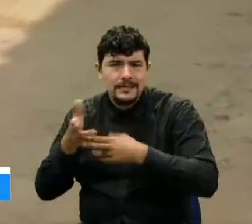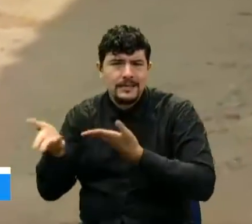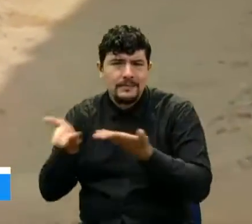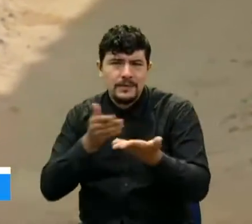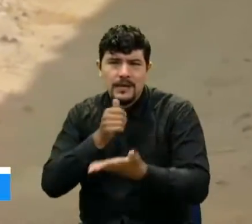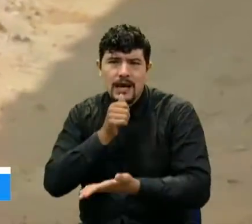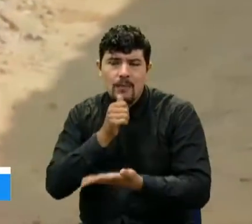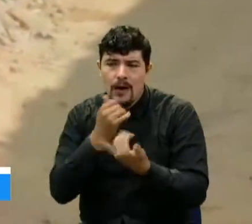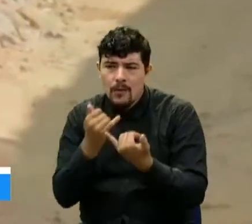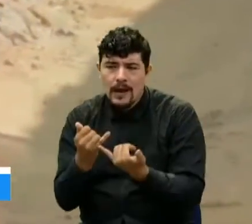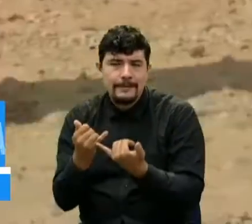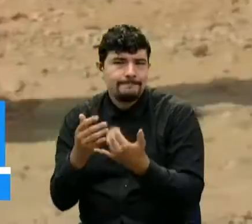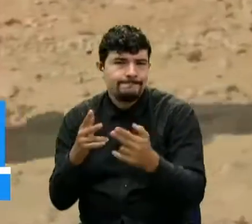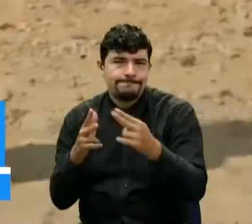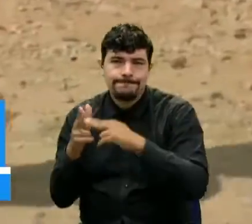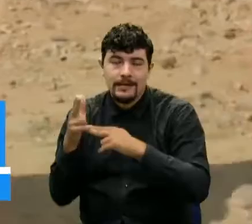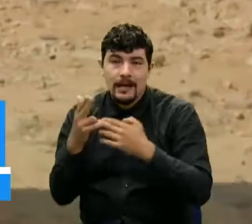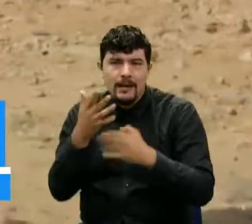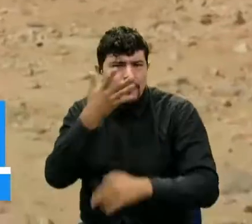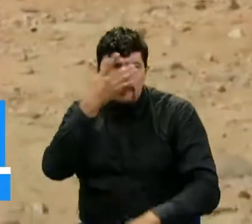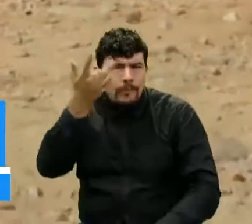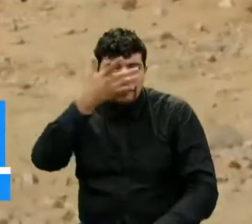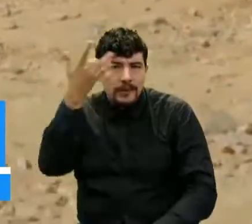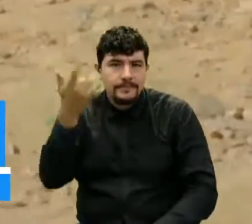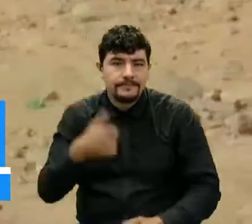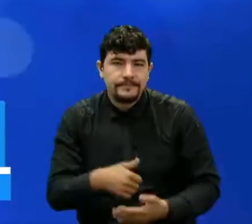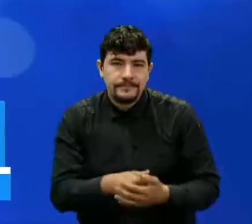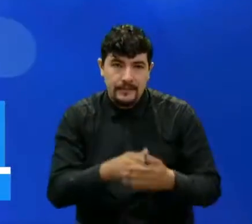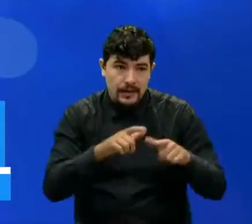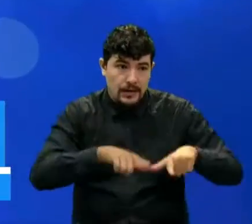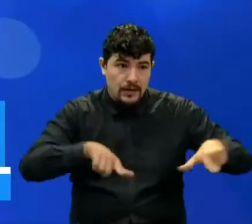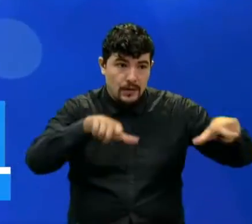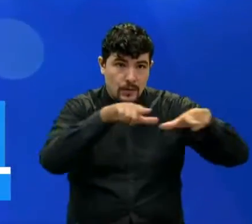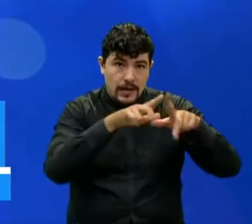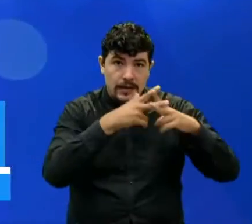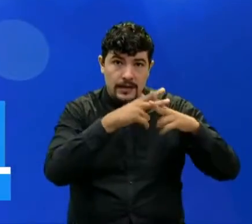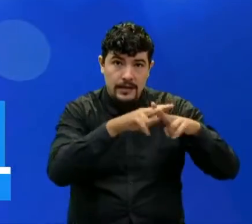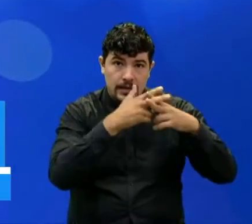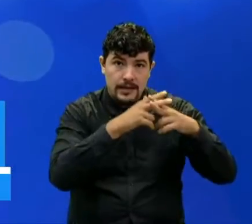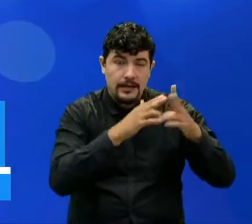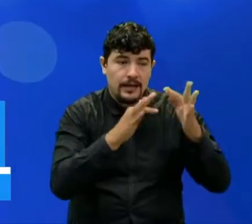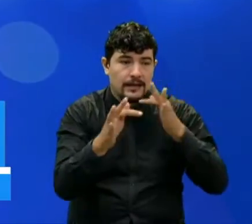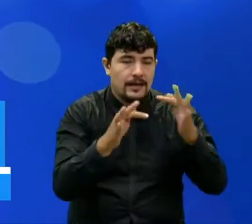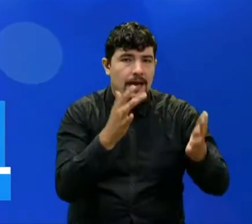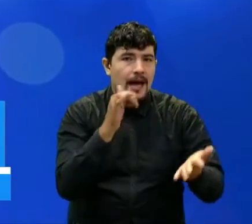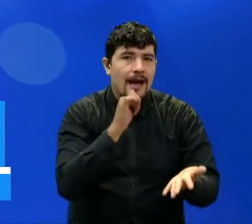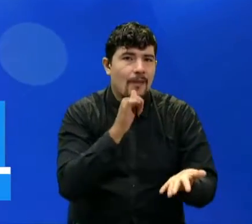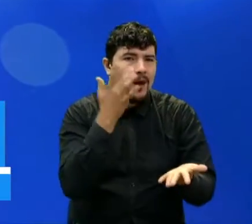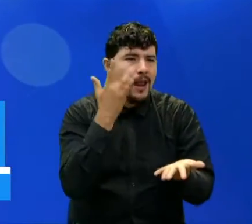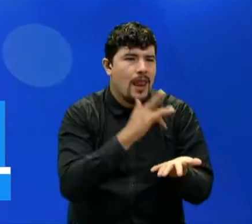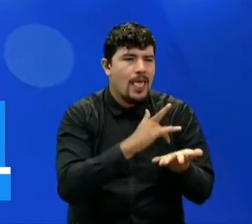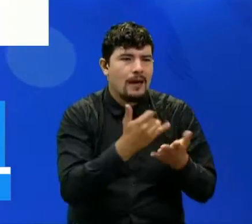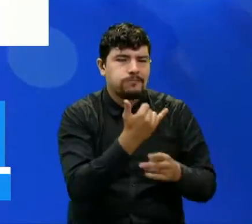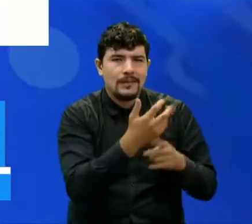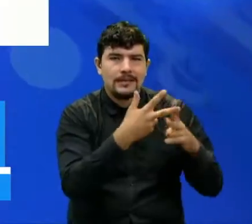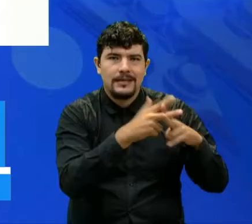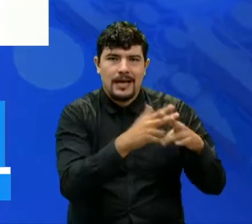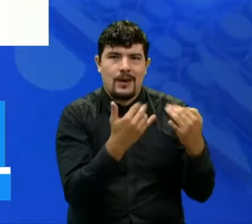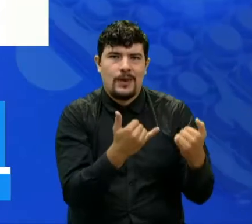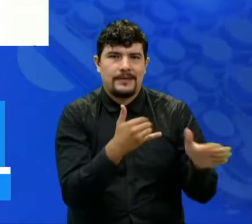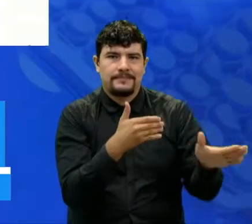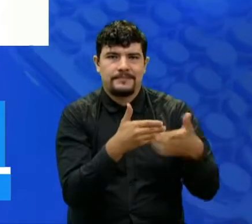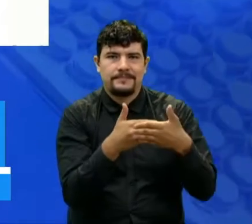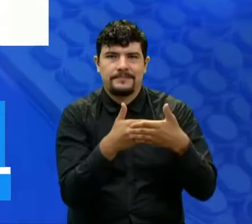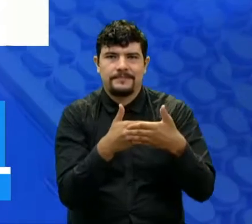Bucaramanga. Labores de mantenimiento en la planta de tratamiento de la localidad florideña obligaron a tomar esta decisión. El suministro de agua